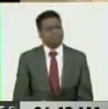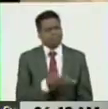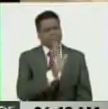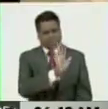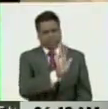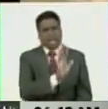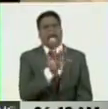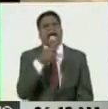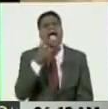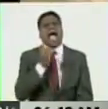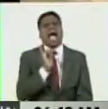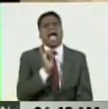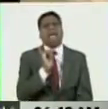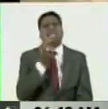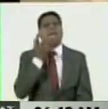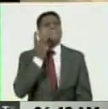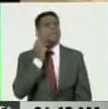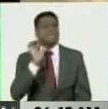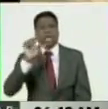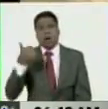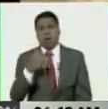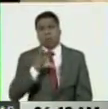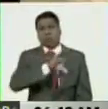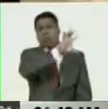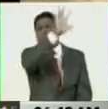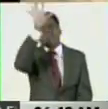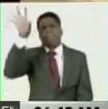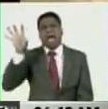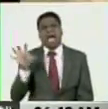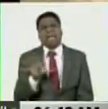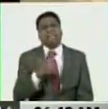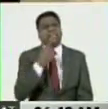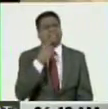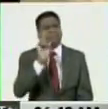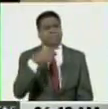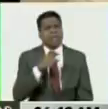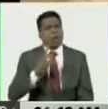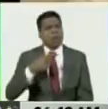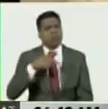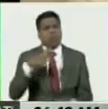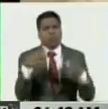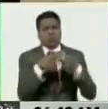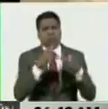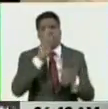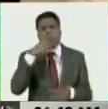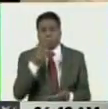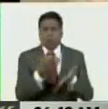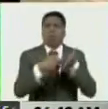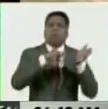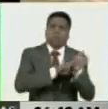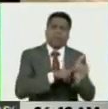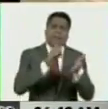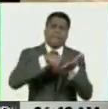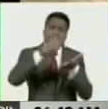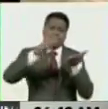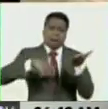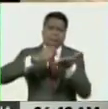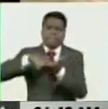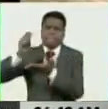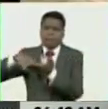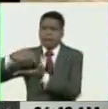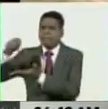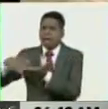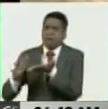experiencias también en otros países en donde digamos, los partidos políticos tienen que renovarse, tienen que validarse, tienen que verificar